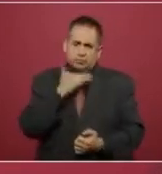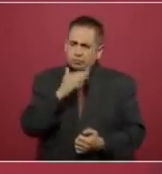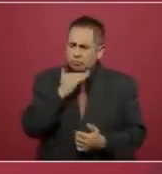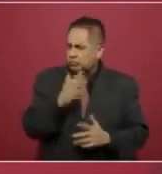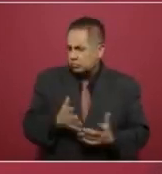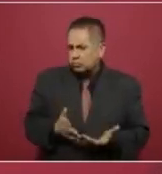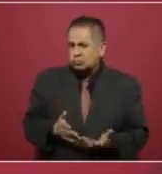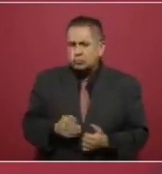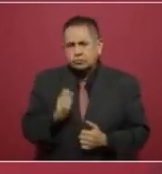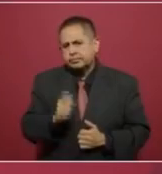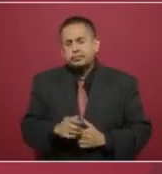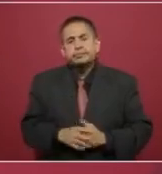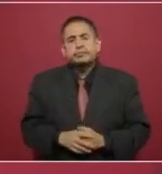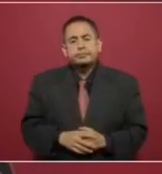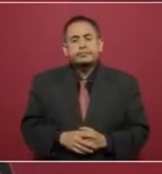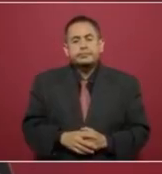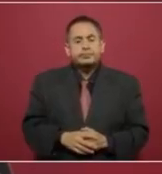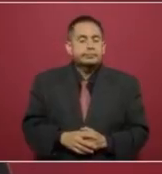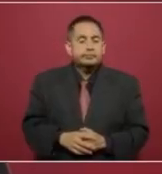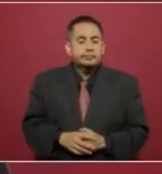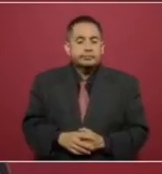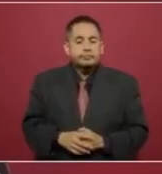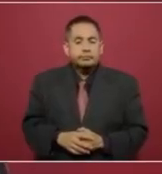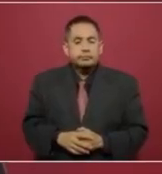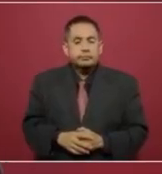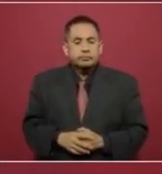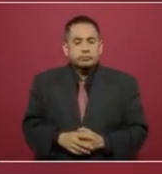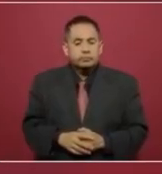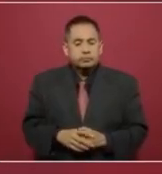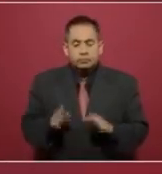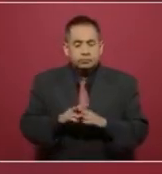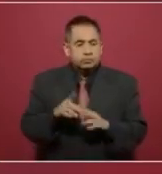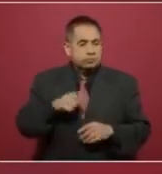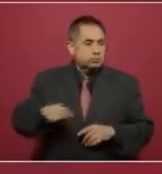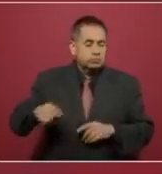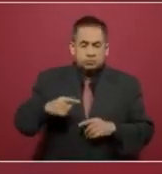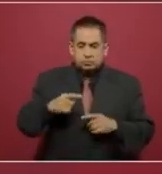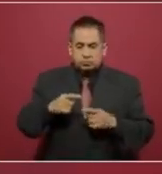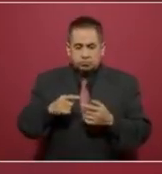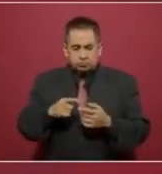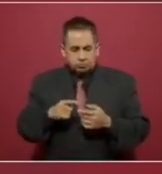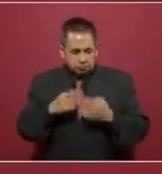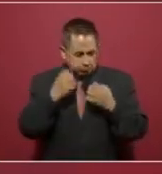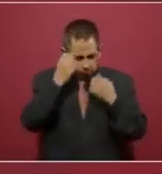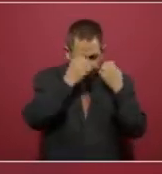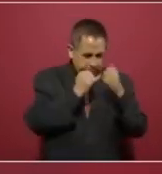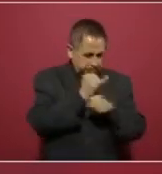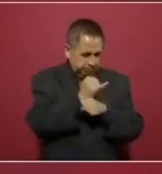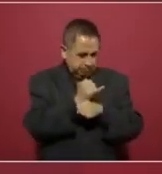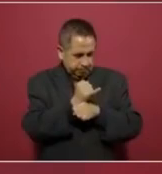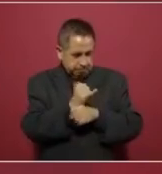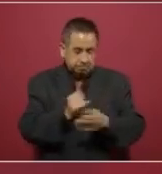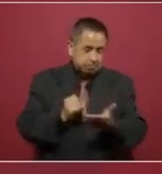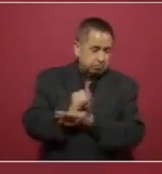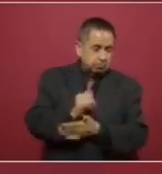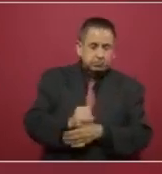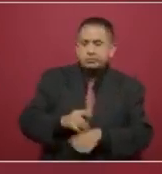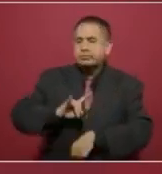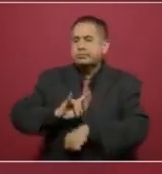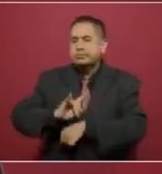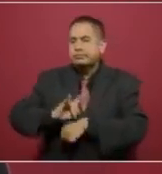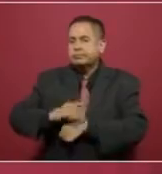con un dictamen haciendo creer de que no se